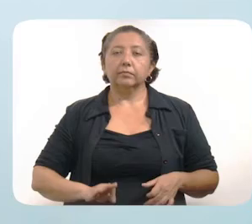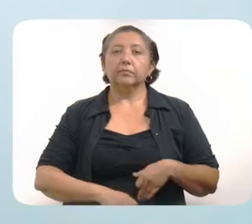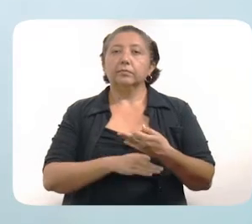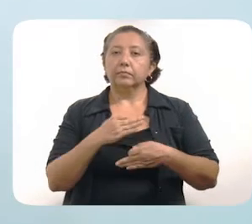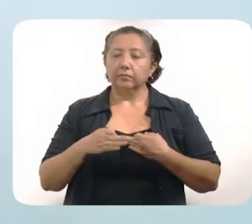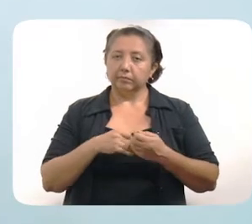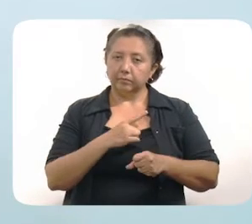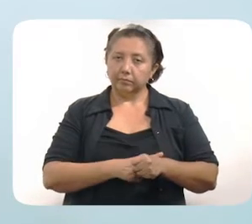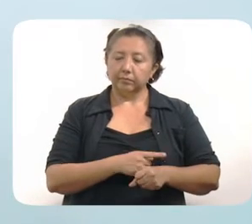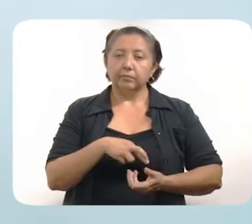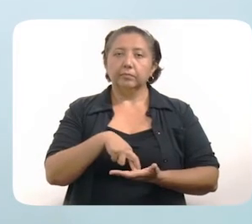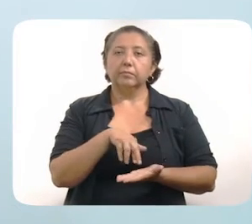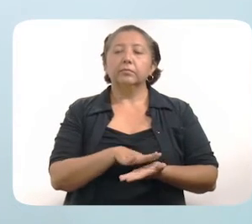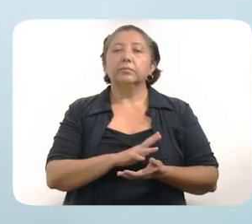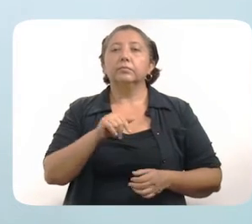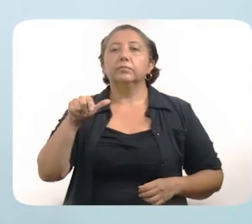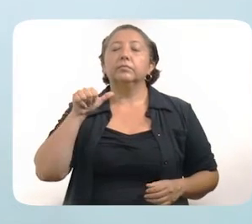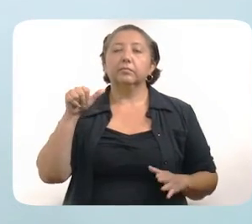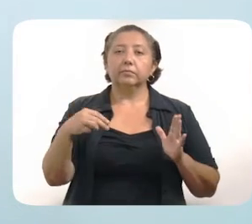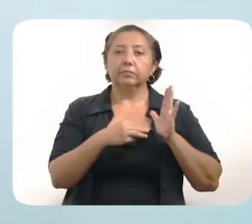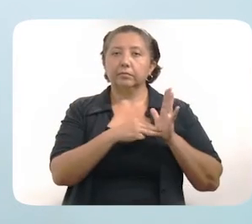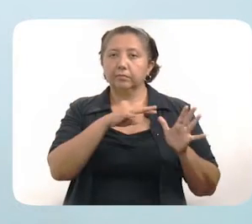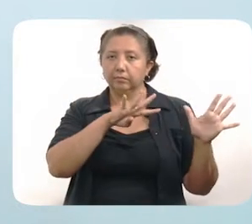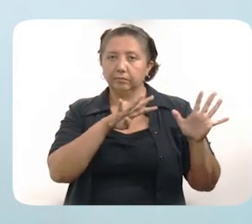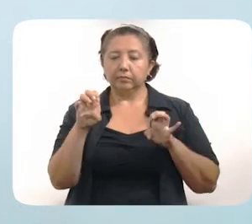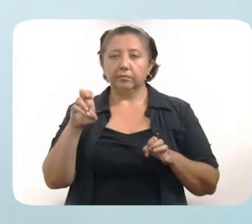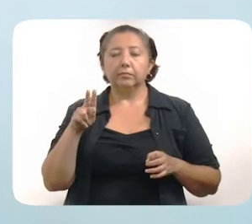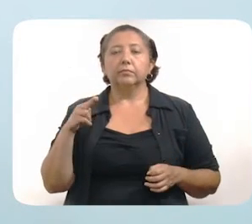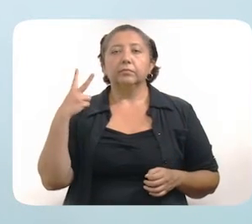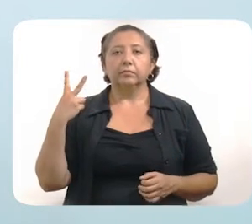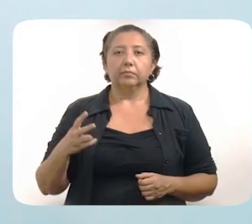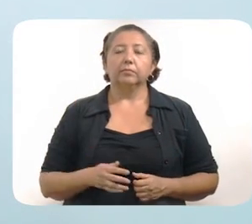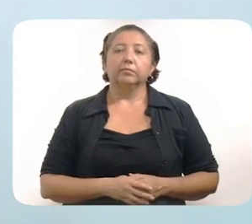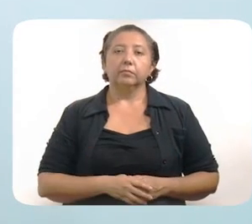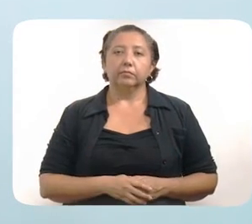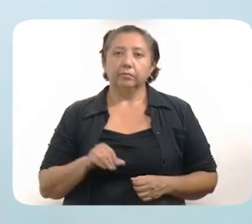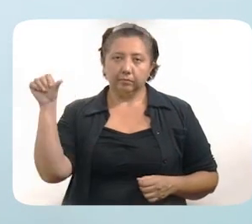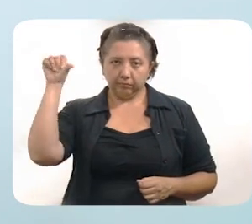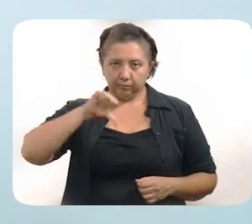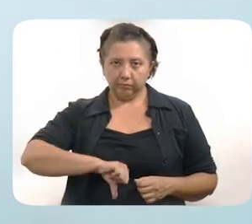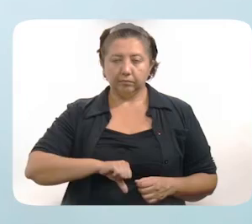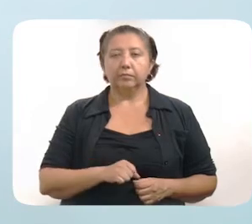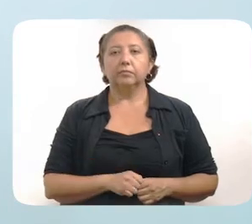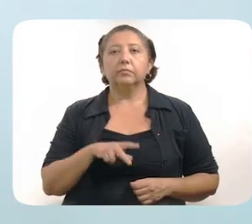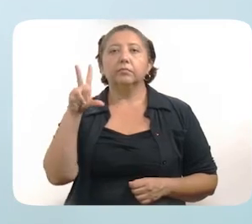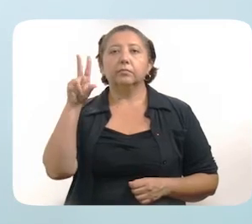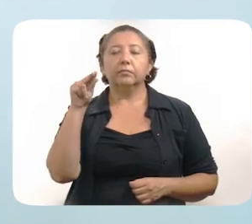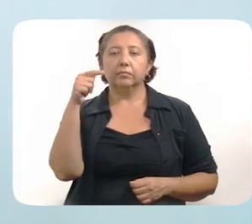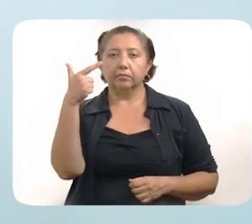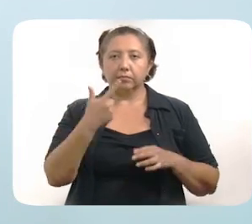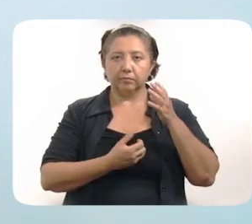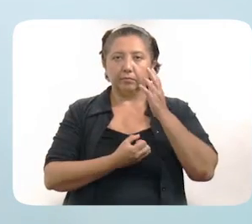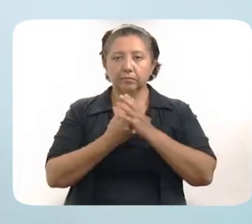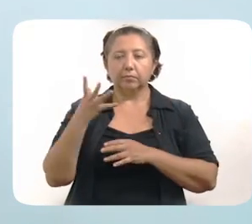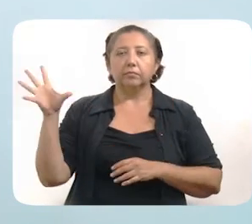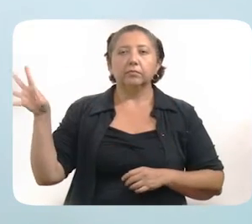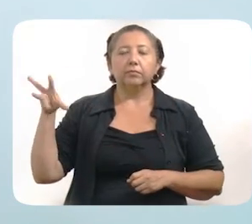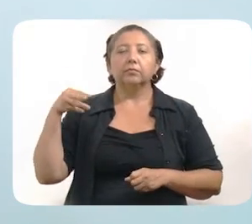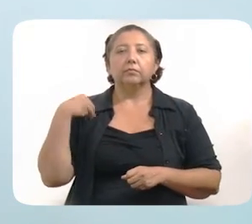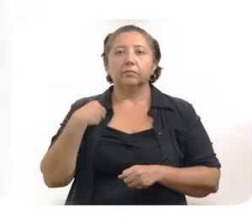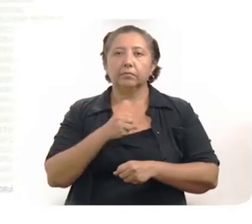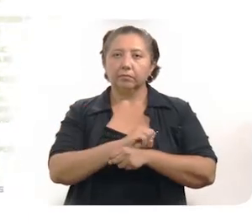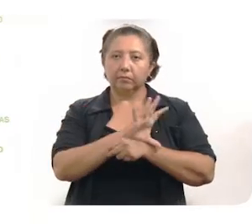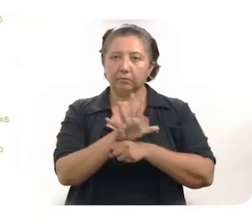total de contagios registrados que son 16 mil 982 hoy se detectaron 87 nuevos contagios de